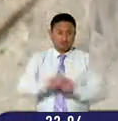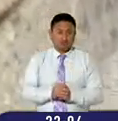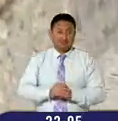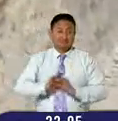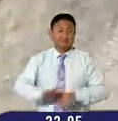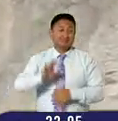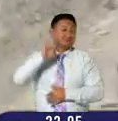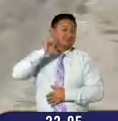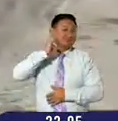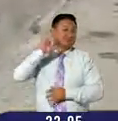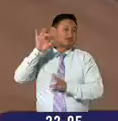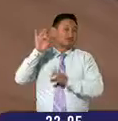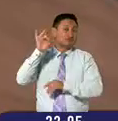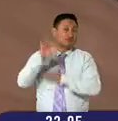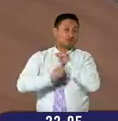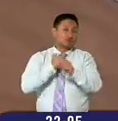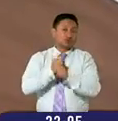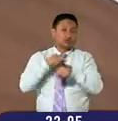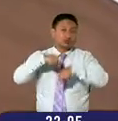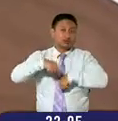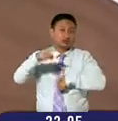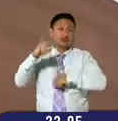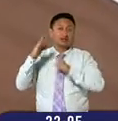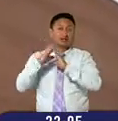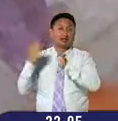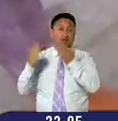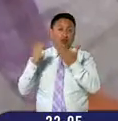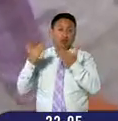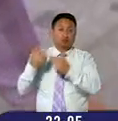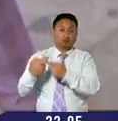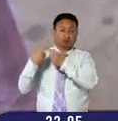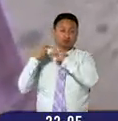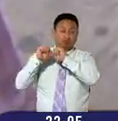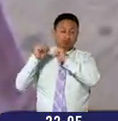niña de 8 años se encuentra en una casa de acogida a cargo del MIES, informó Charlie Pisa.